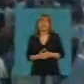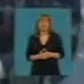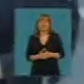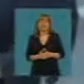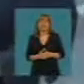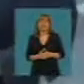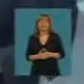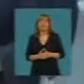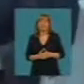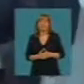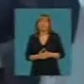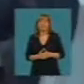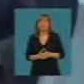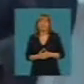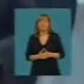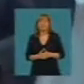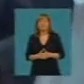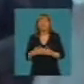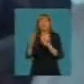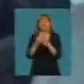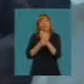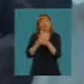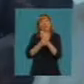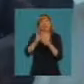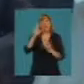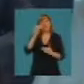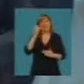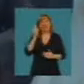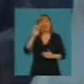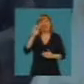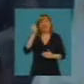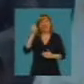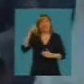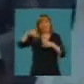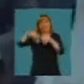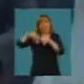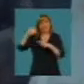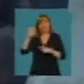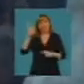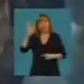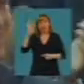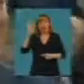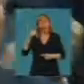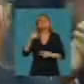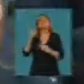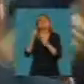Doctor José Lino Salvador Barañao, ministro de Ciencia, Tecnología e Innovación Productiva.